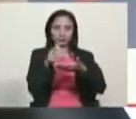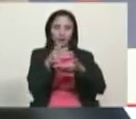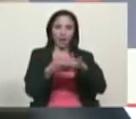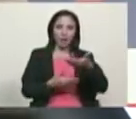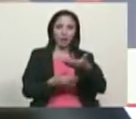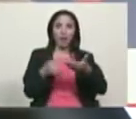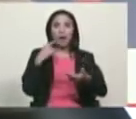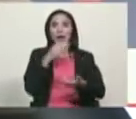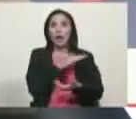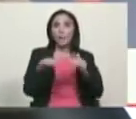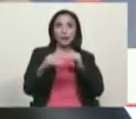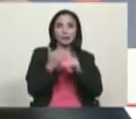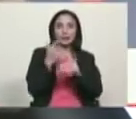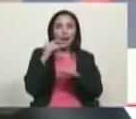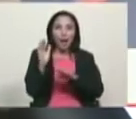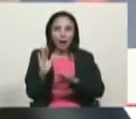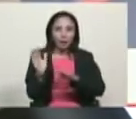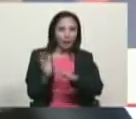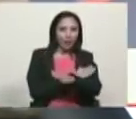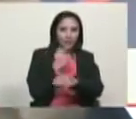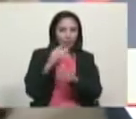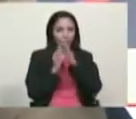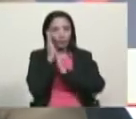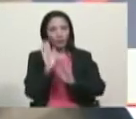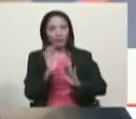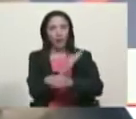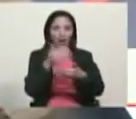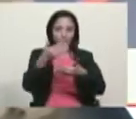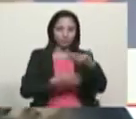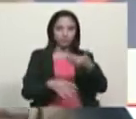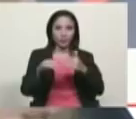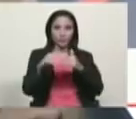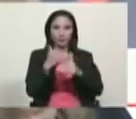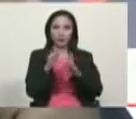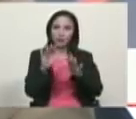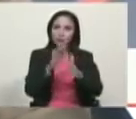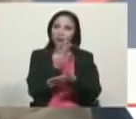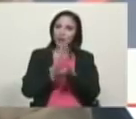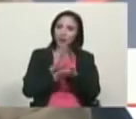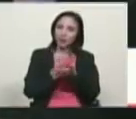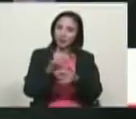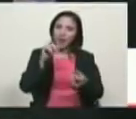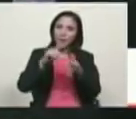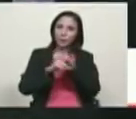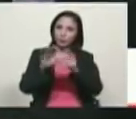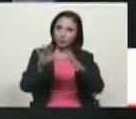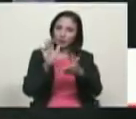El último mensajito antes de dormir. Digo, pero sí, quédate quieta, ¿vale?